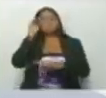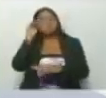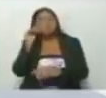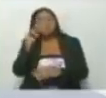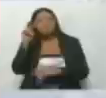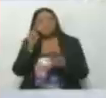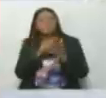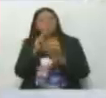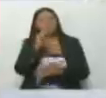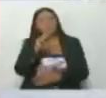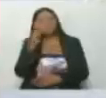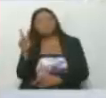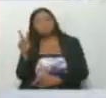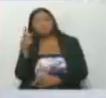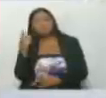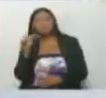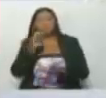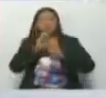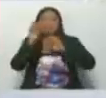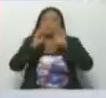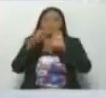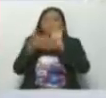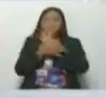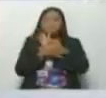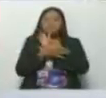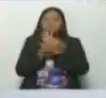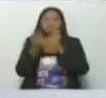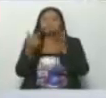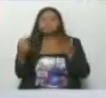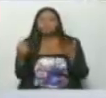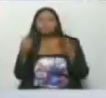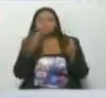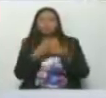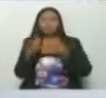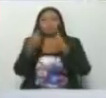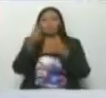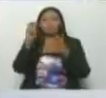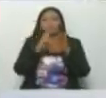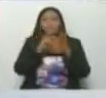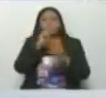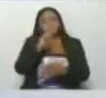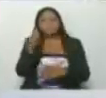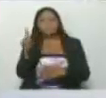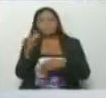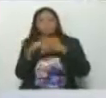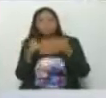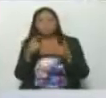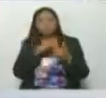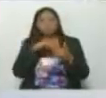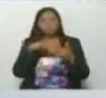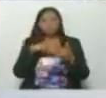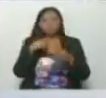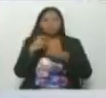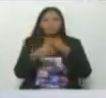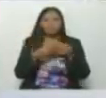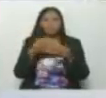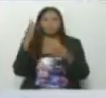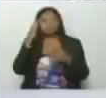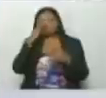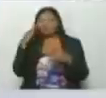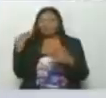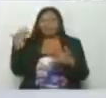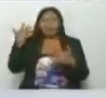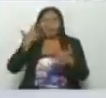antes hablar de proyecciones 2022 de mujer ocurrido materia económica en este 2021 bueno con todos los que nos ha venido ocurriendo de años